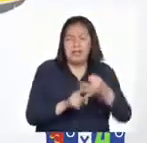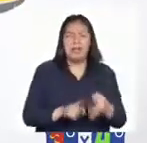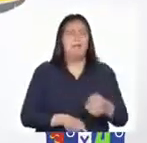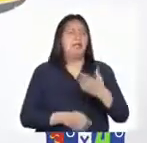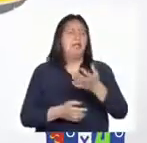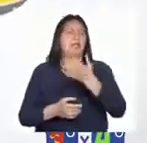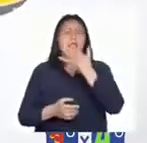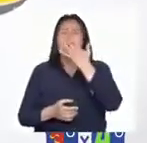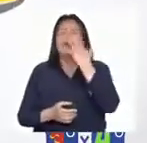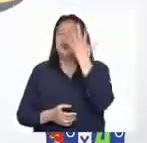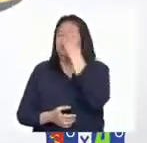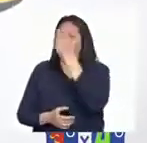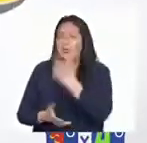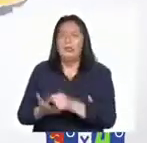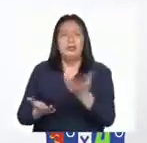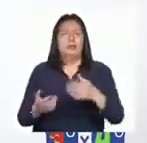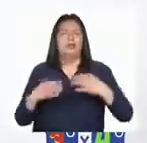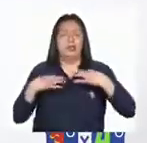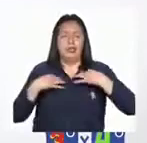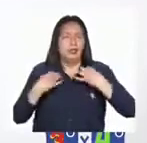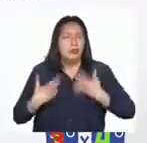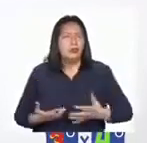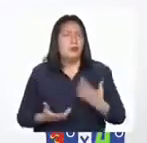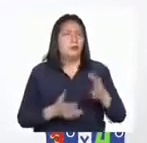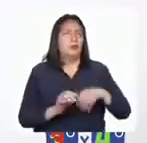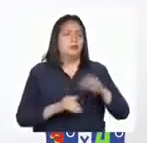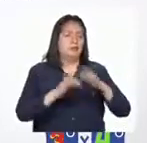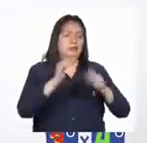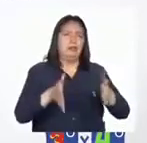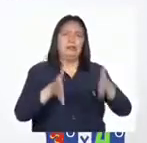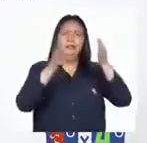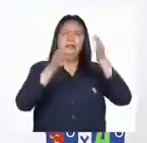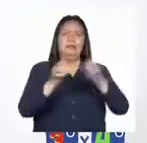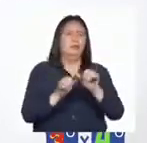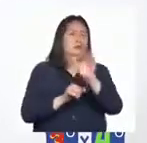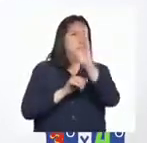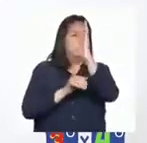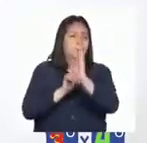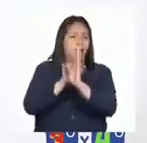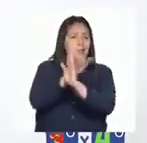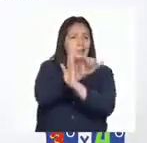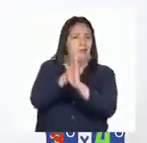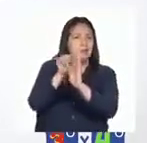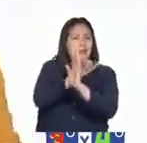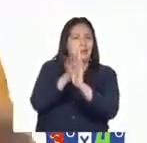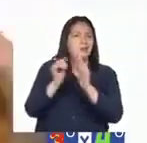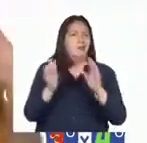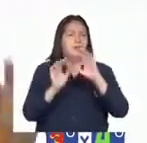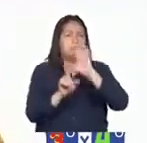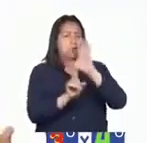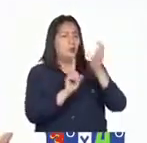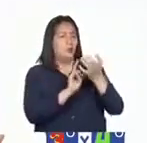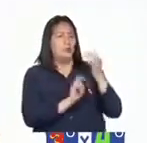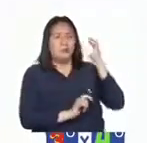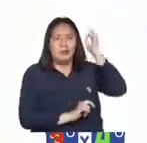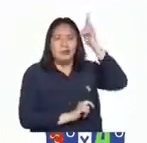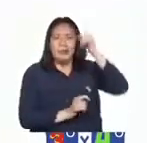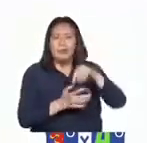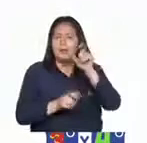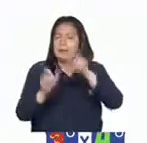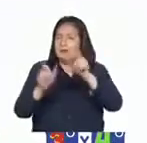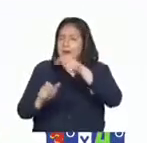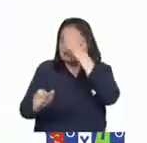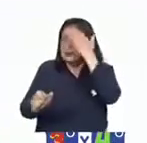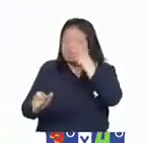los colores hermosos de nuestros textiles y la arquitectura simétrica de nuestra cultura incaica. Para que más personas se